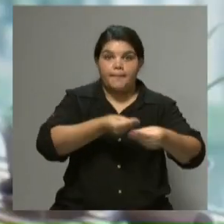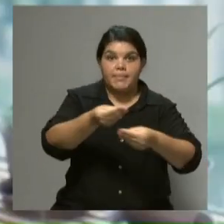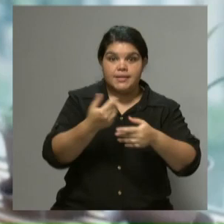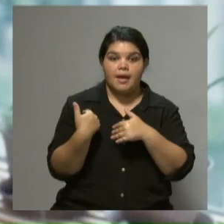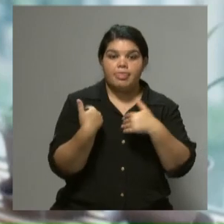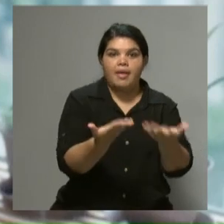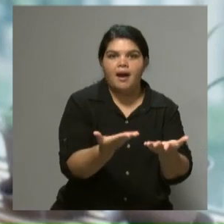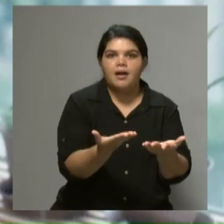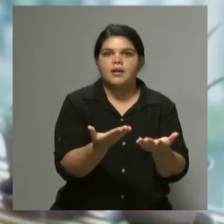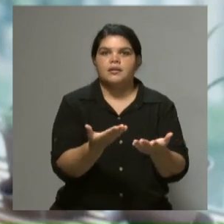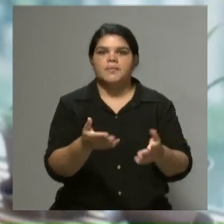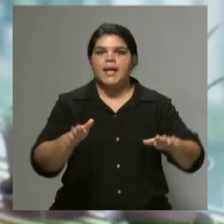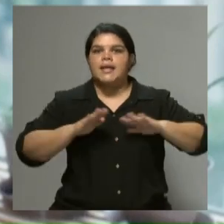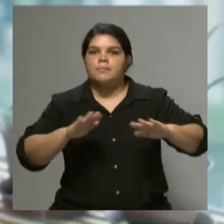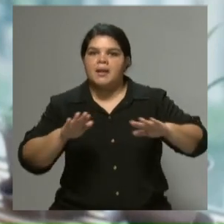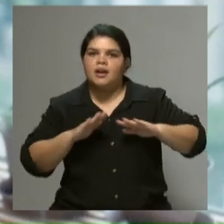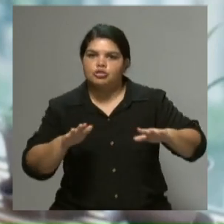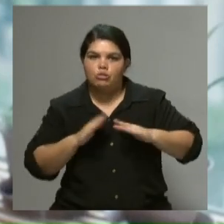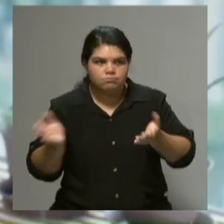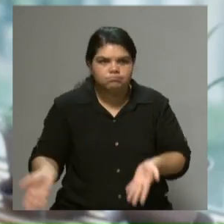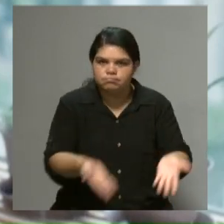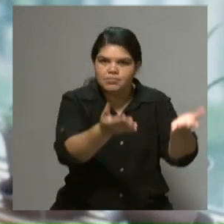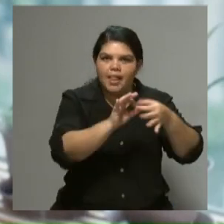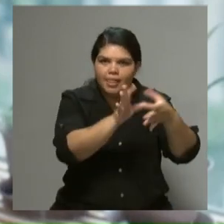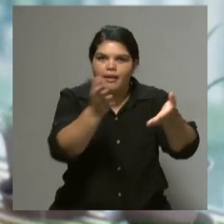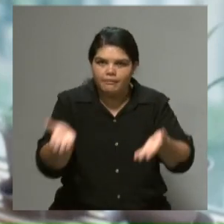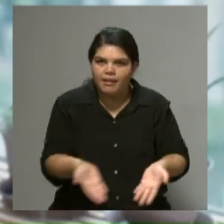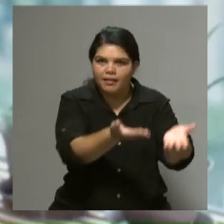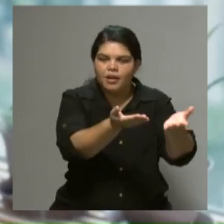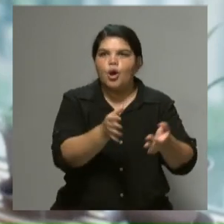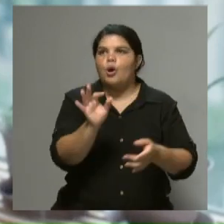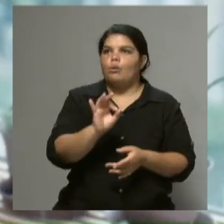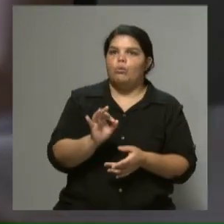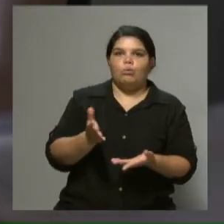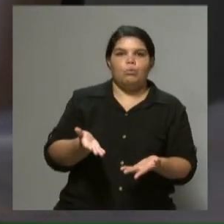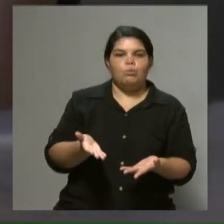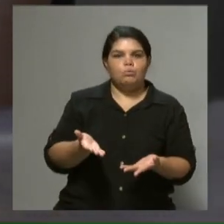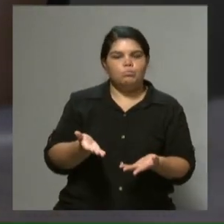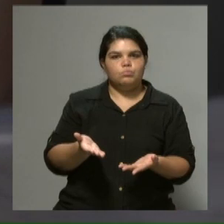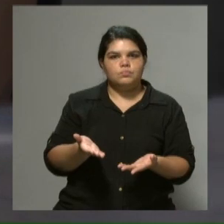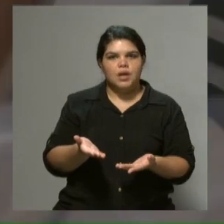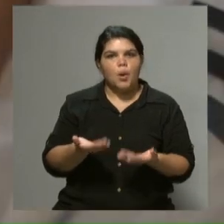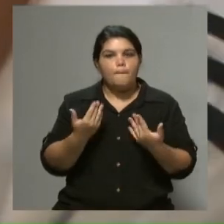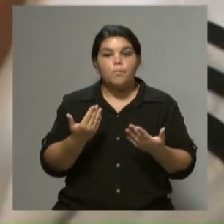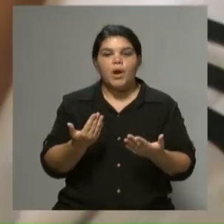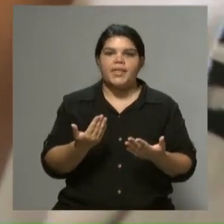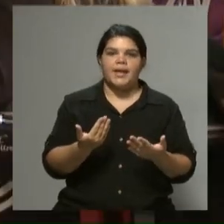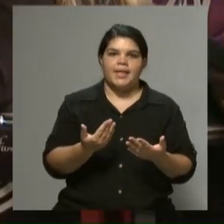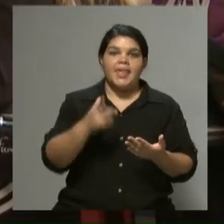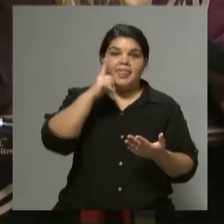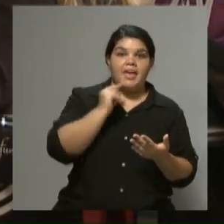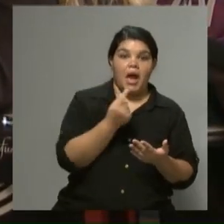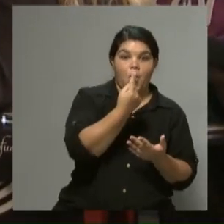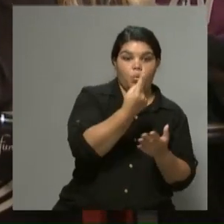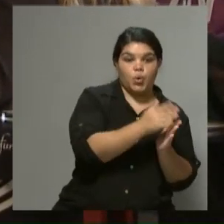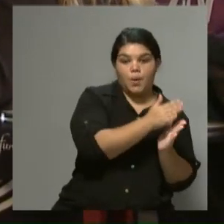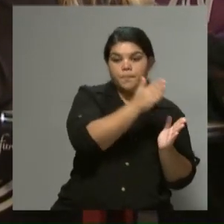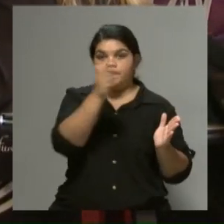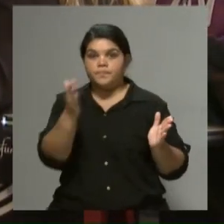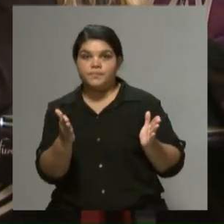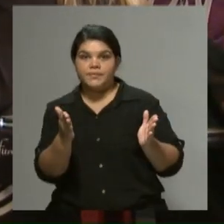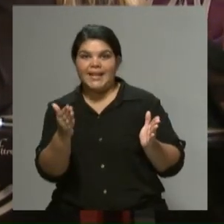bueno, a la ley de acá, cuando vos ingresás hasta que desde el día 1 hasta que cumpliste 5, te da 14 días de vacaciones. Muchas empresas